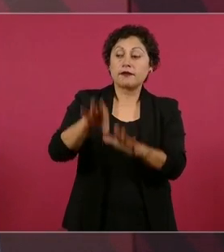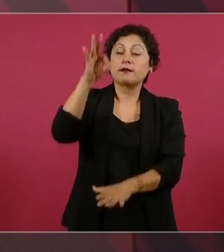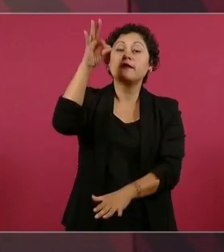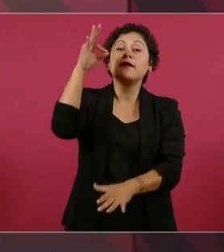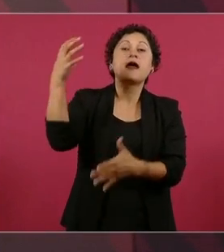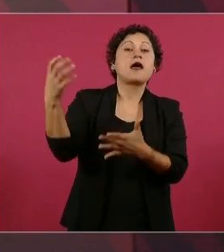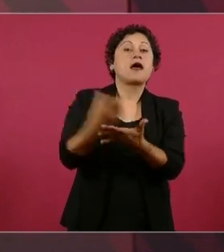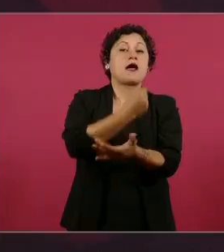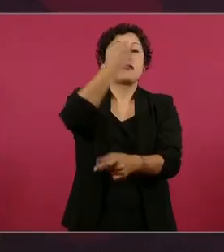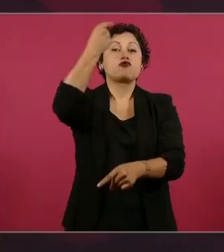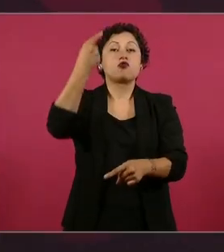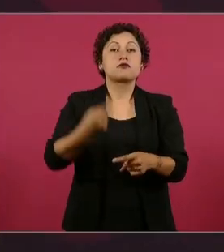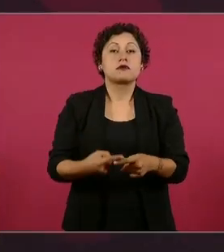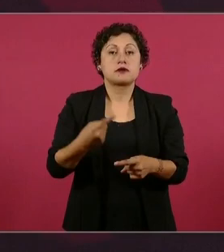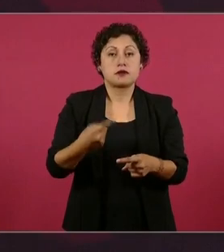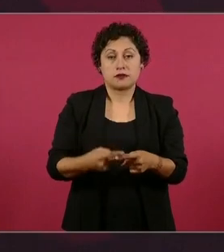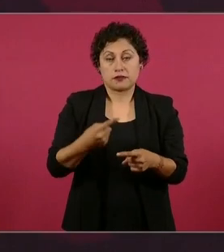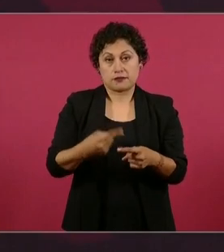Ya